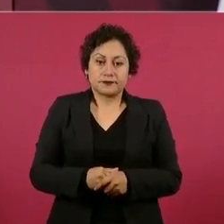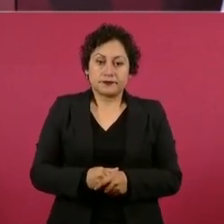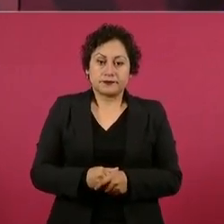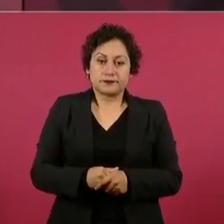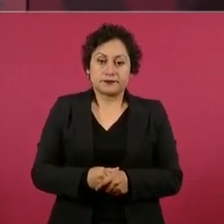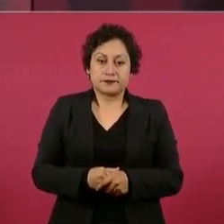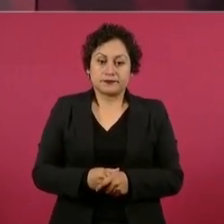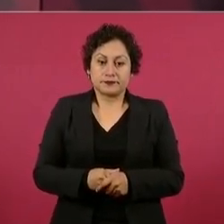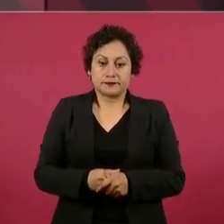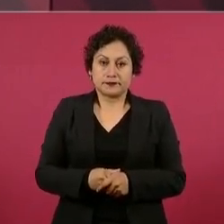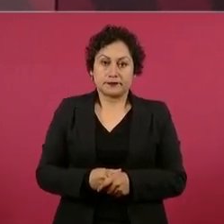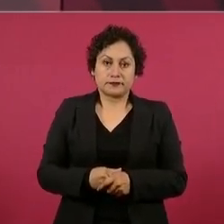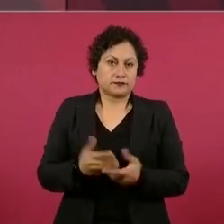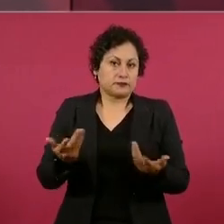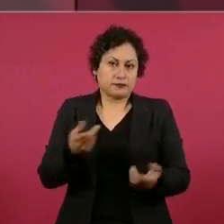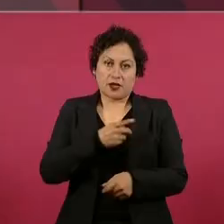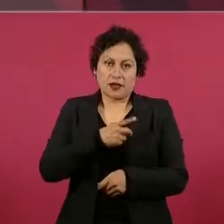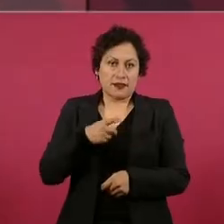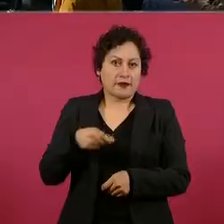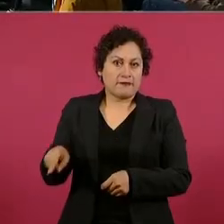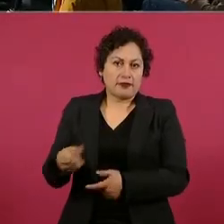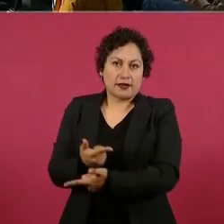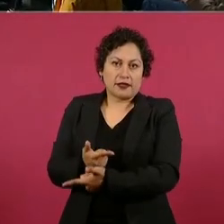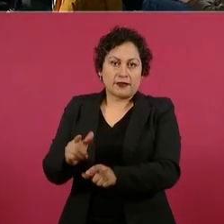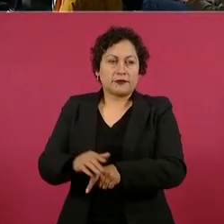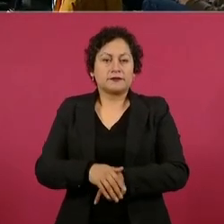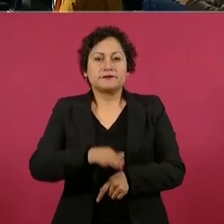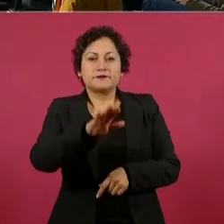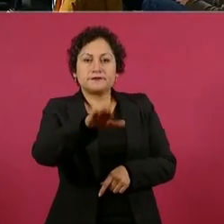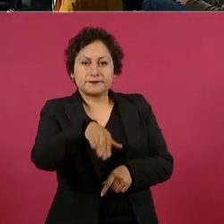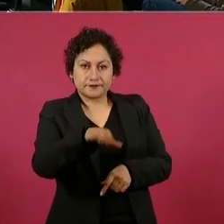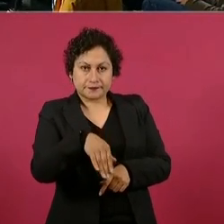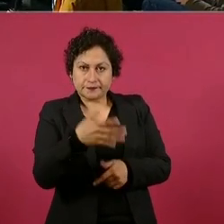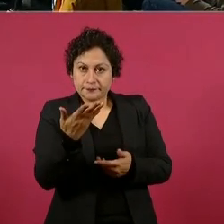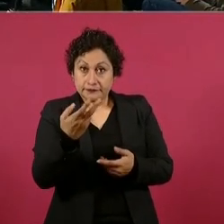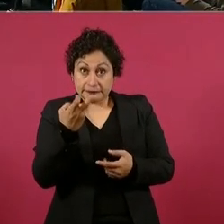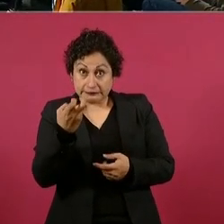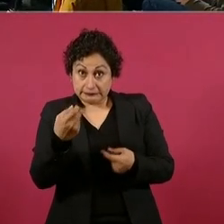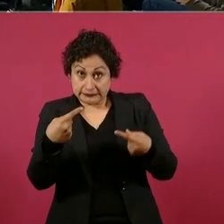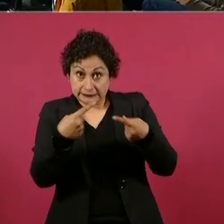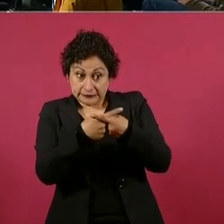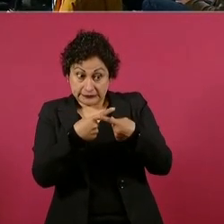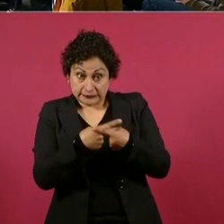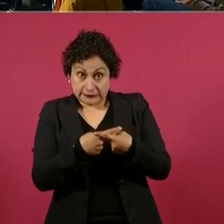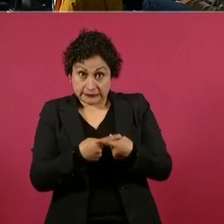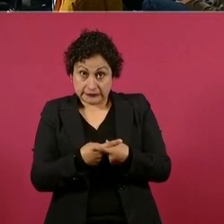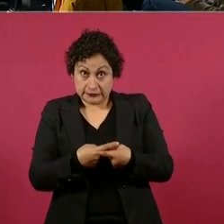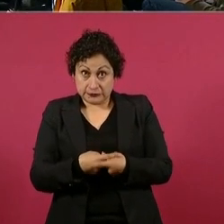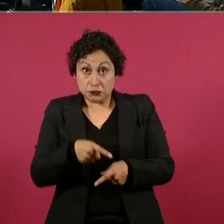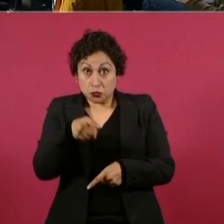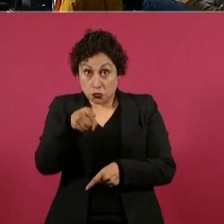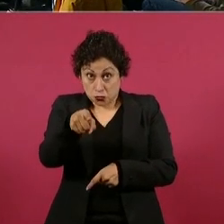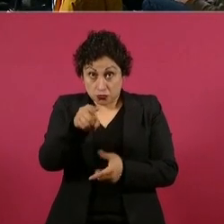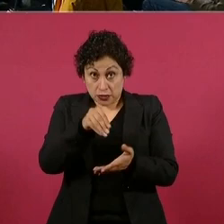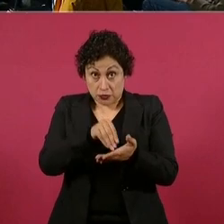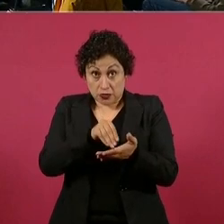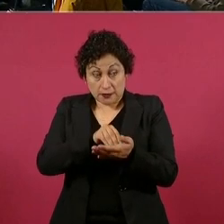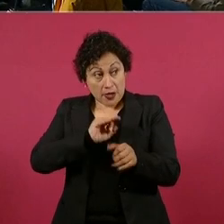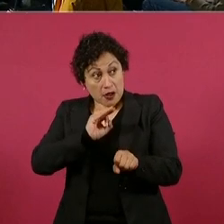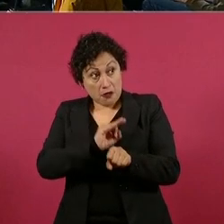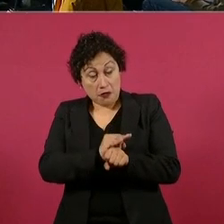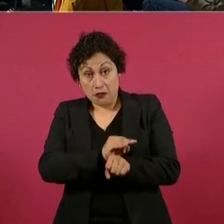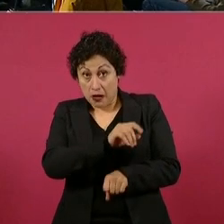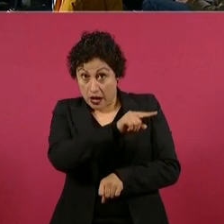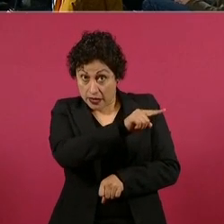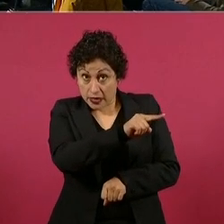con toda libertad. Con estas discrepancias, ¿mantiene su respaldo al gobernador Rocha, que fue quien nombró a